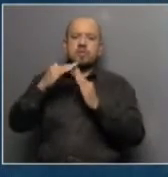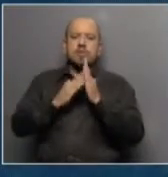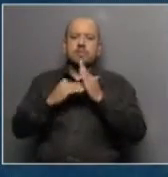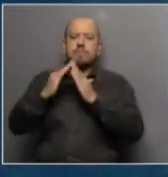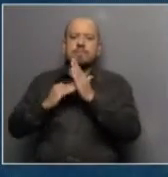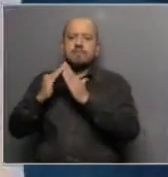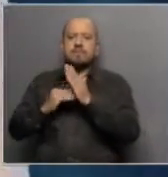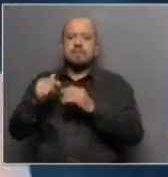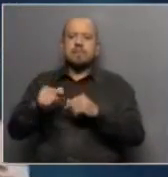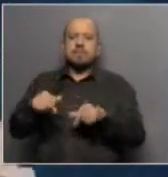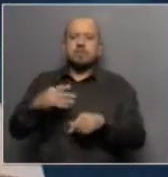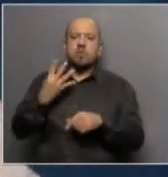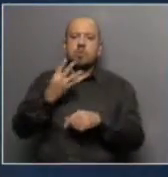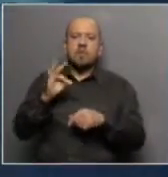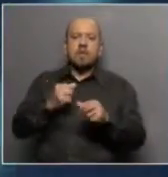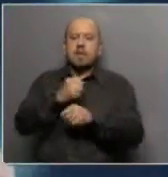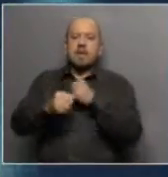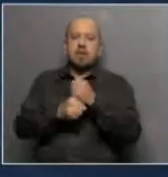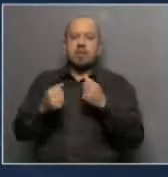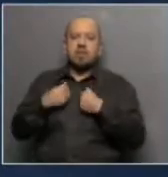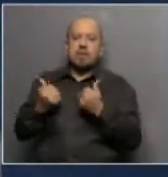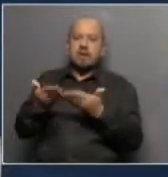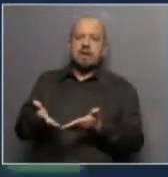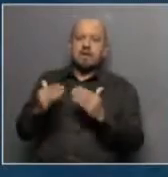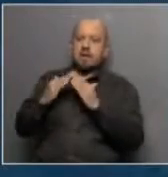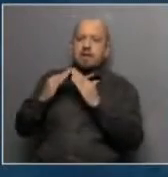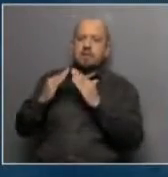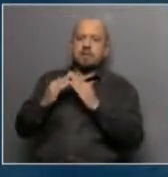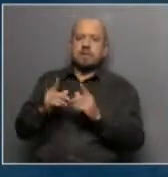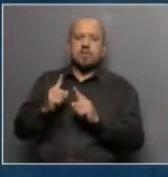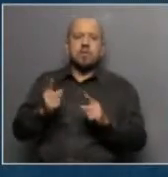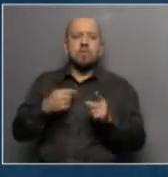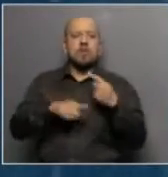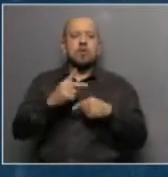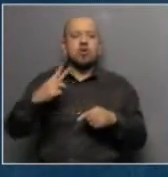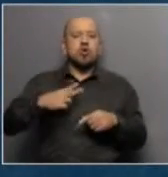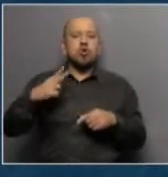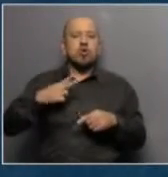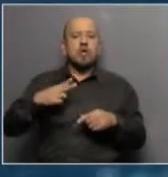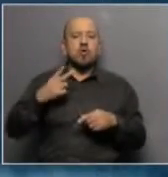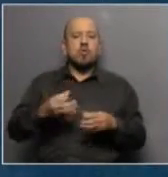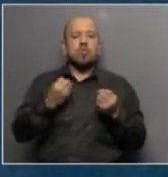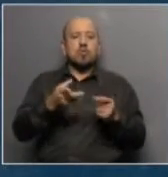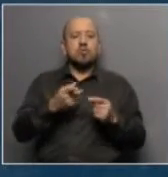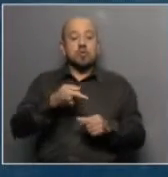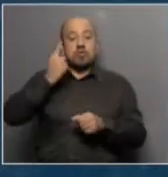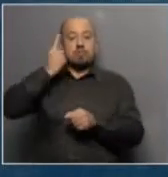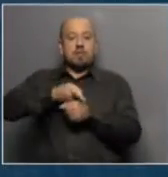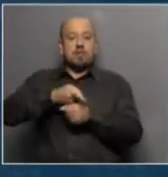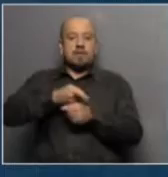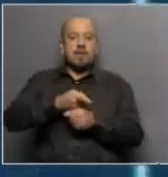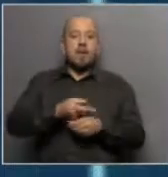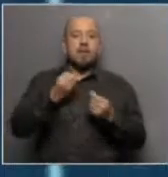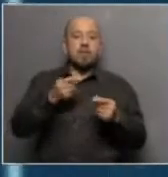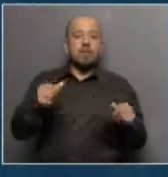dio una vivienda. Y dice, vos, loco, yo hace 40 años que laburo y a mí nadie me regala una vivienda. Tenés razón. Lo que pasa es que los ricos por eso son la clase dominante.